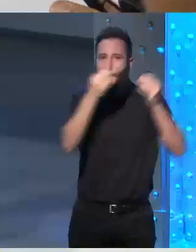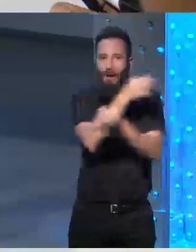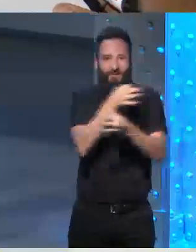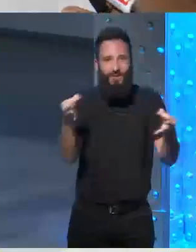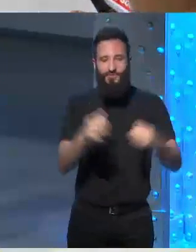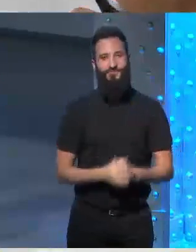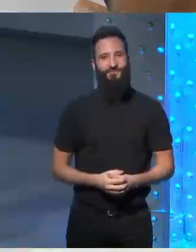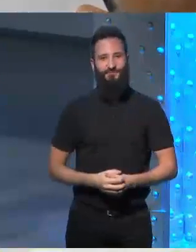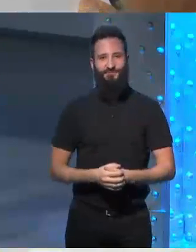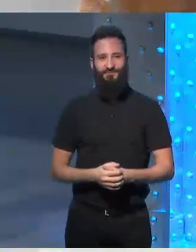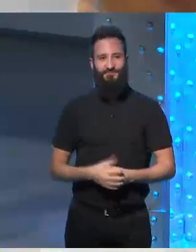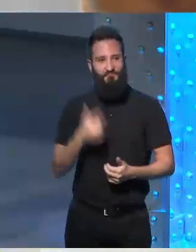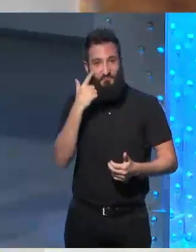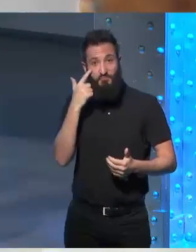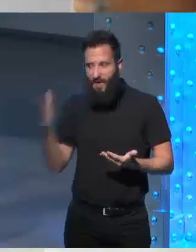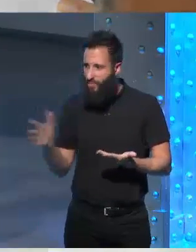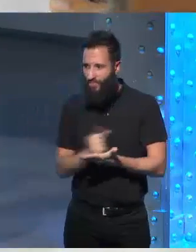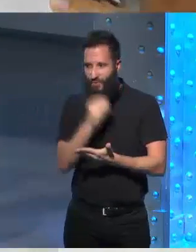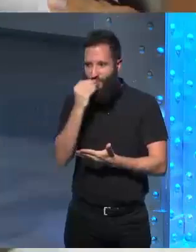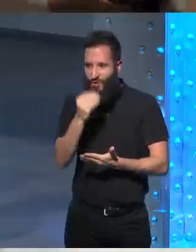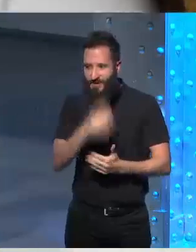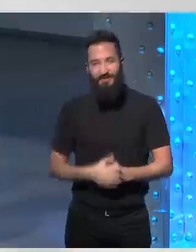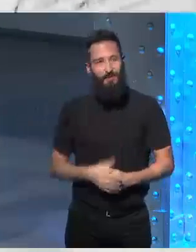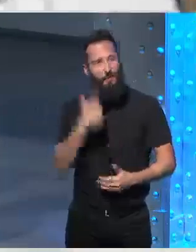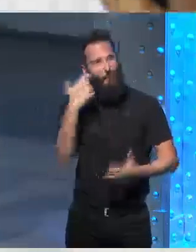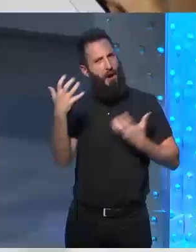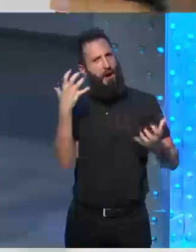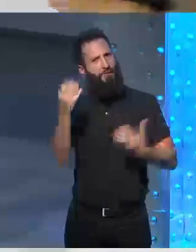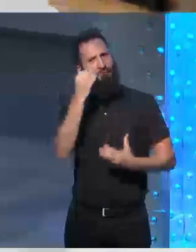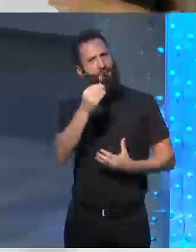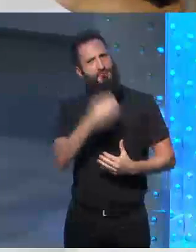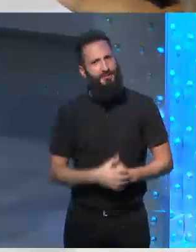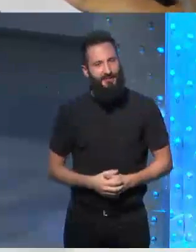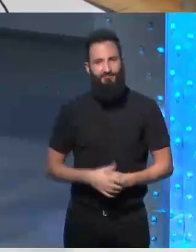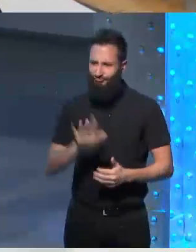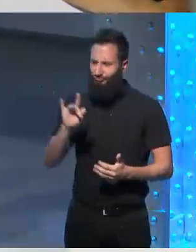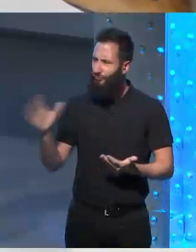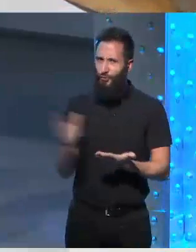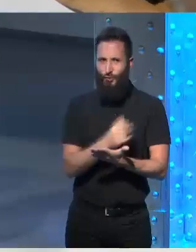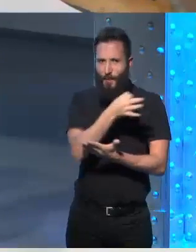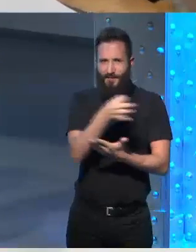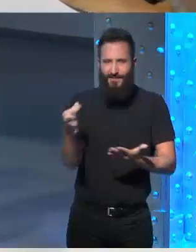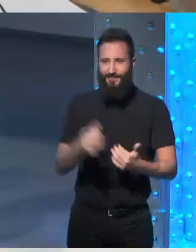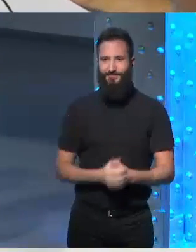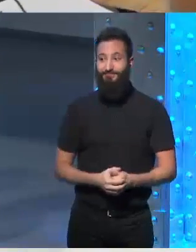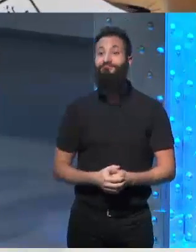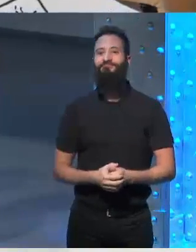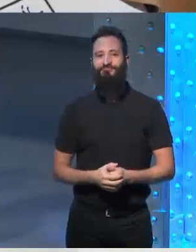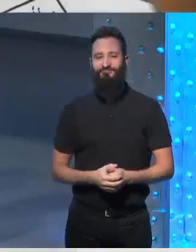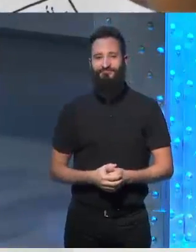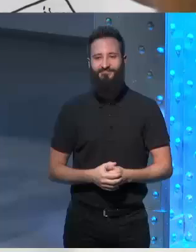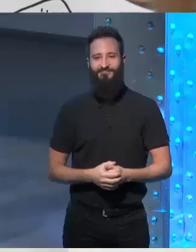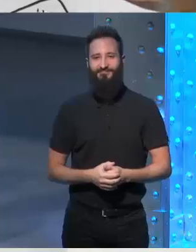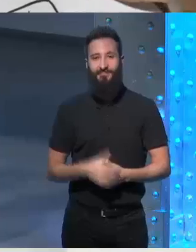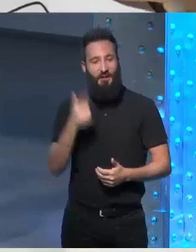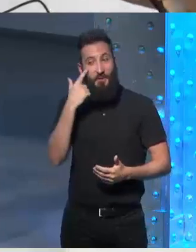estupendo y... Mírale, ¿ves? Nos lo pone todo luego... Qué arte, qué arte. No, nos lo pone todo luego fantástico. ¿Cómo os habéis quedado? Que no os habíais visto Qué maravilla. vosotros. ¿Cómo